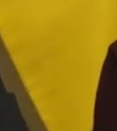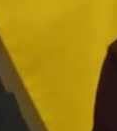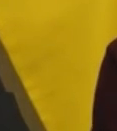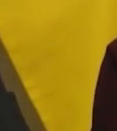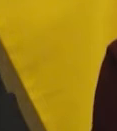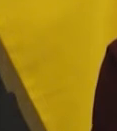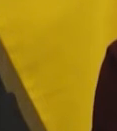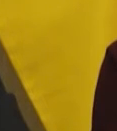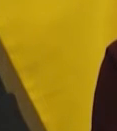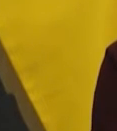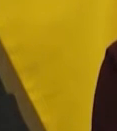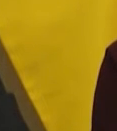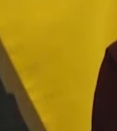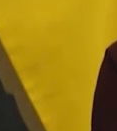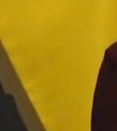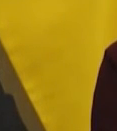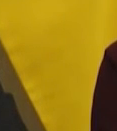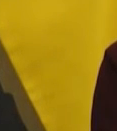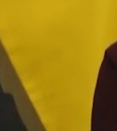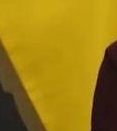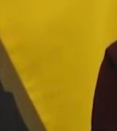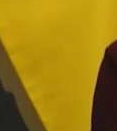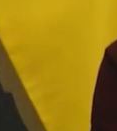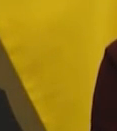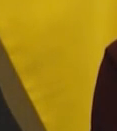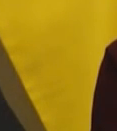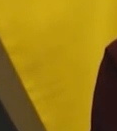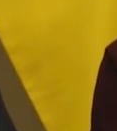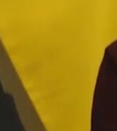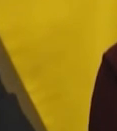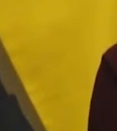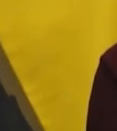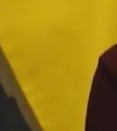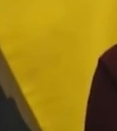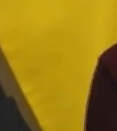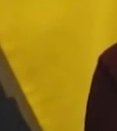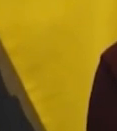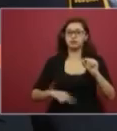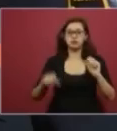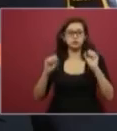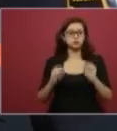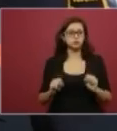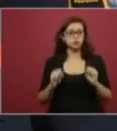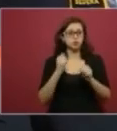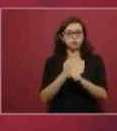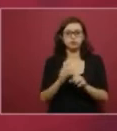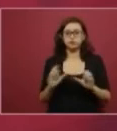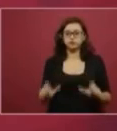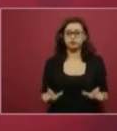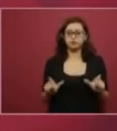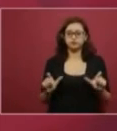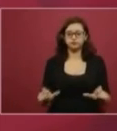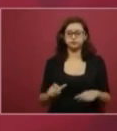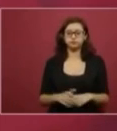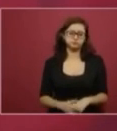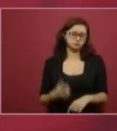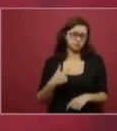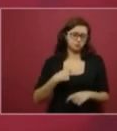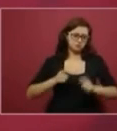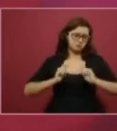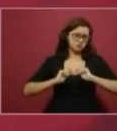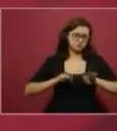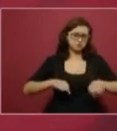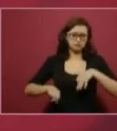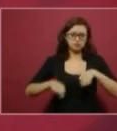seguridad estarán entrando a esta segunda etapa de la estrategia de